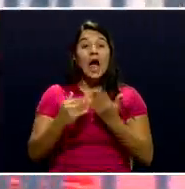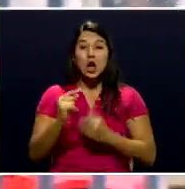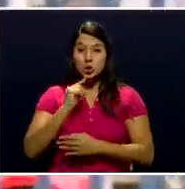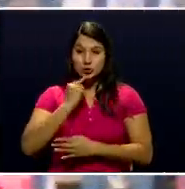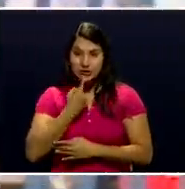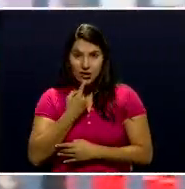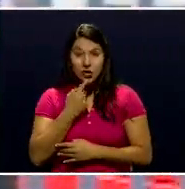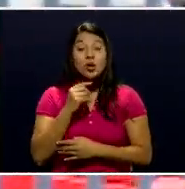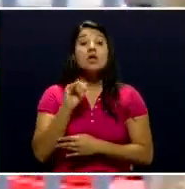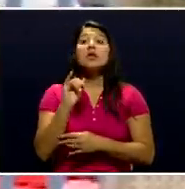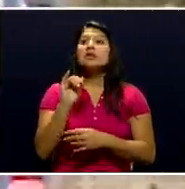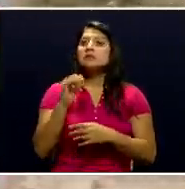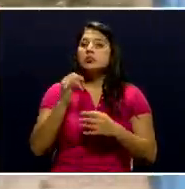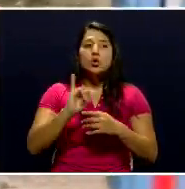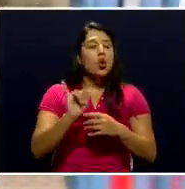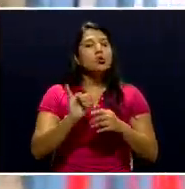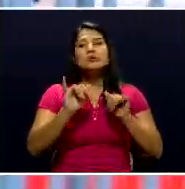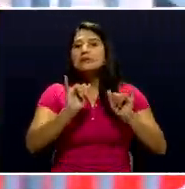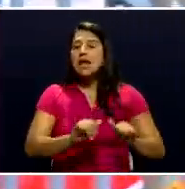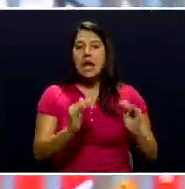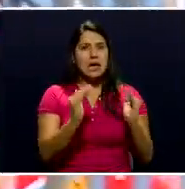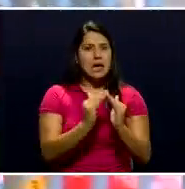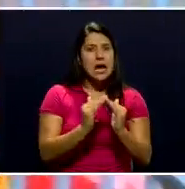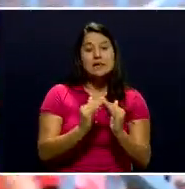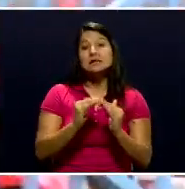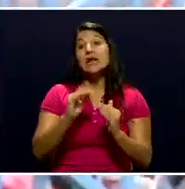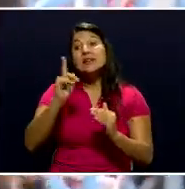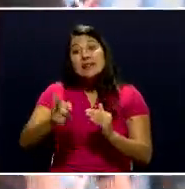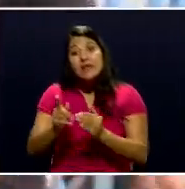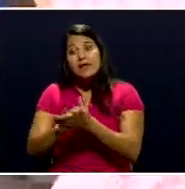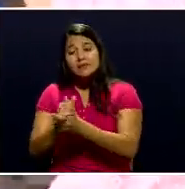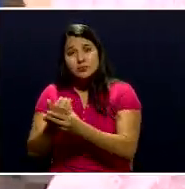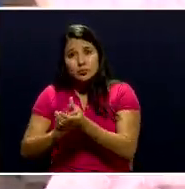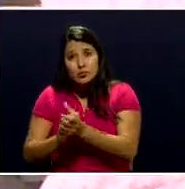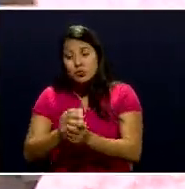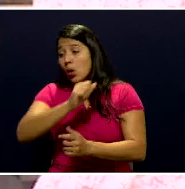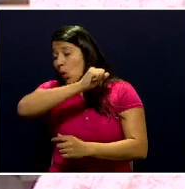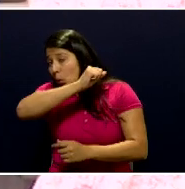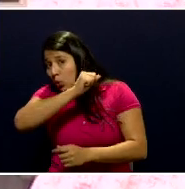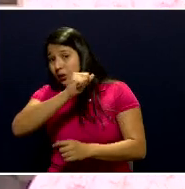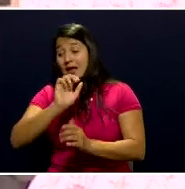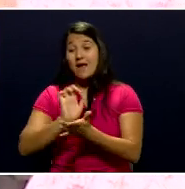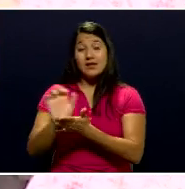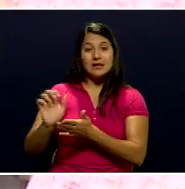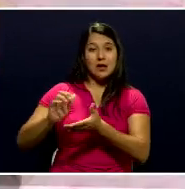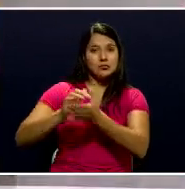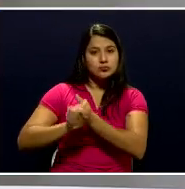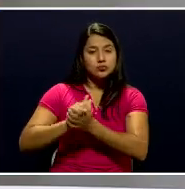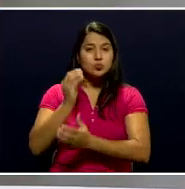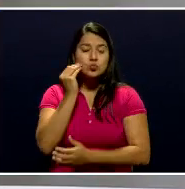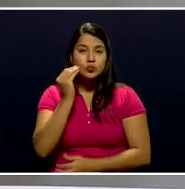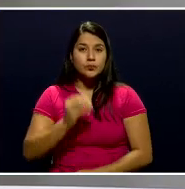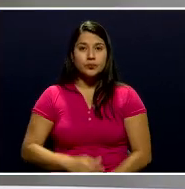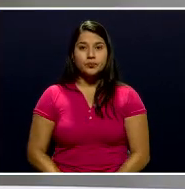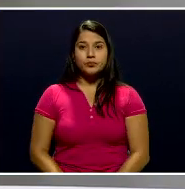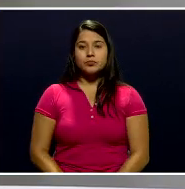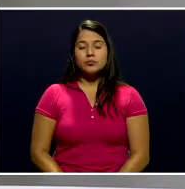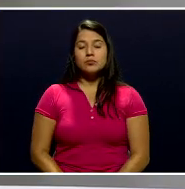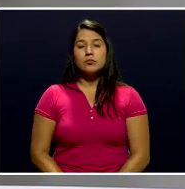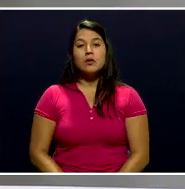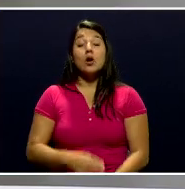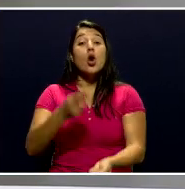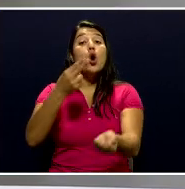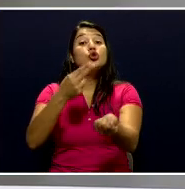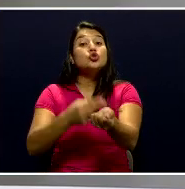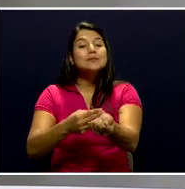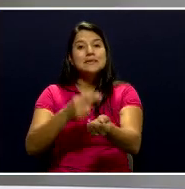de lavado de manos, estornudo y tos, además de evitar el saludo de mano y beso. Los